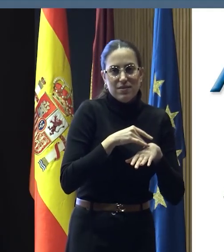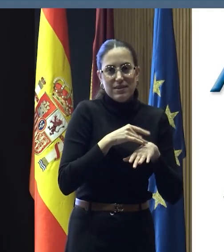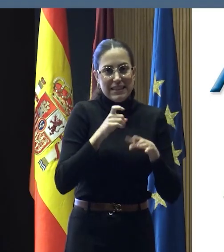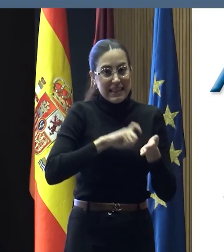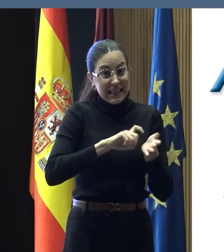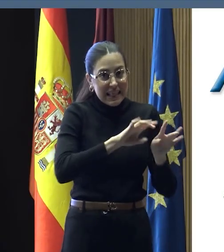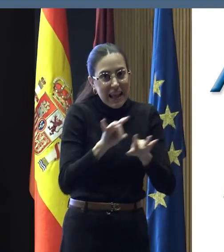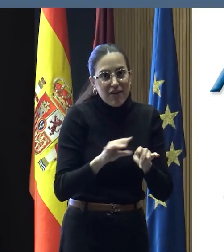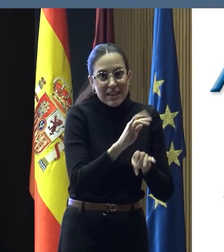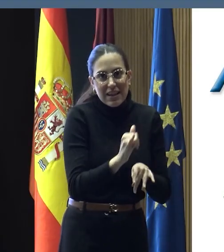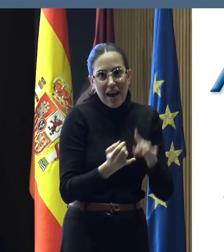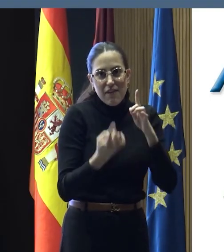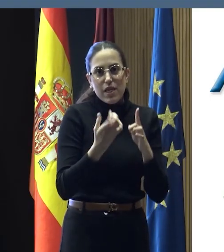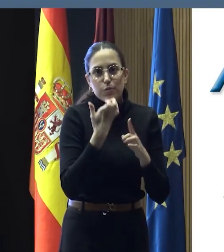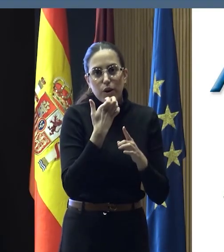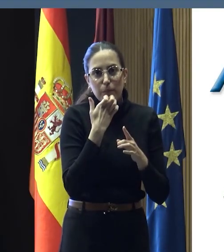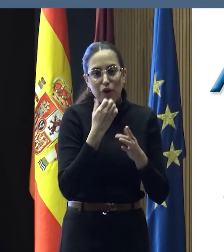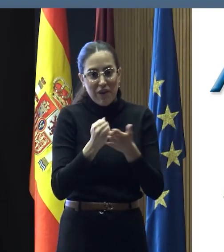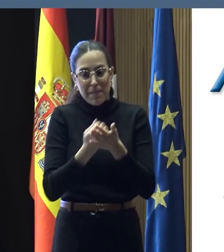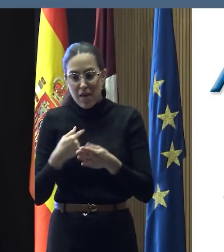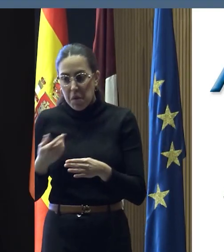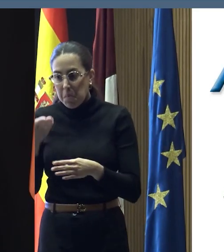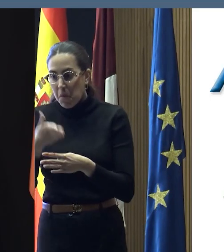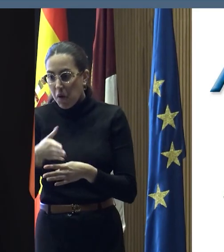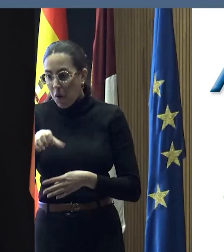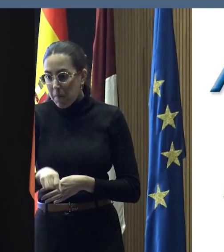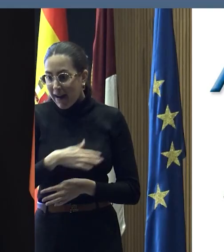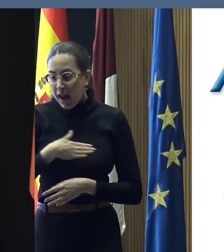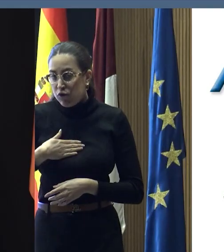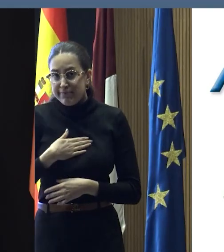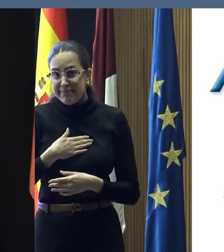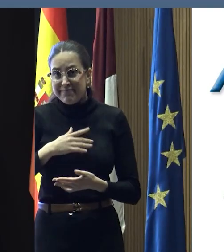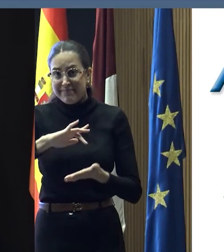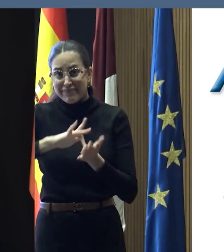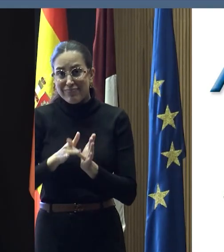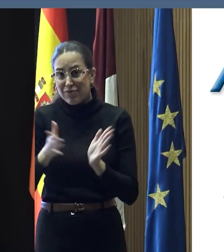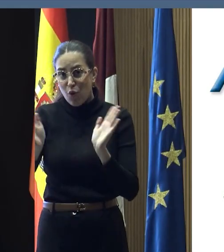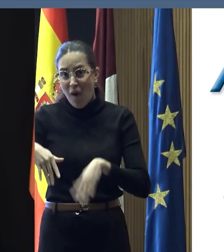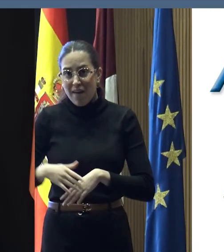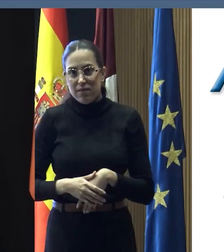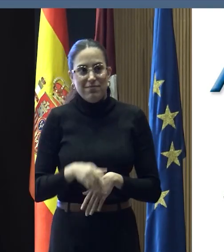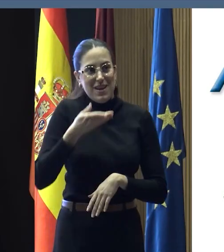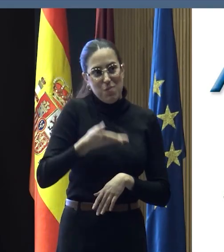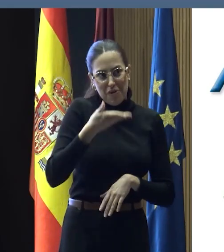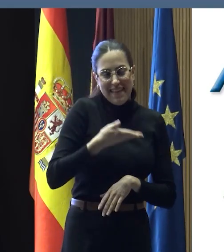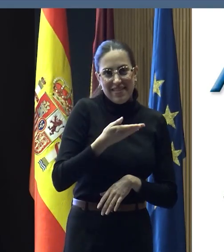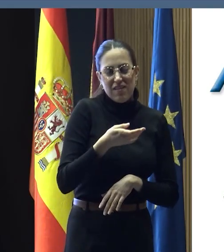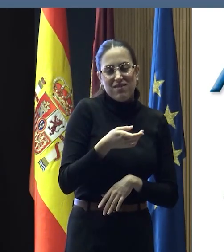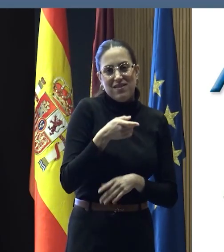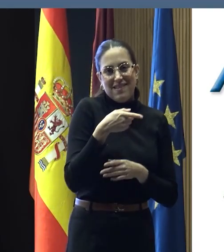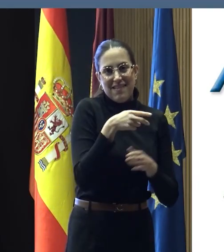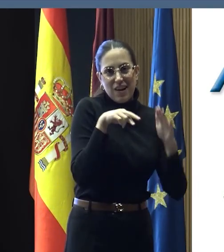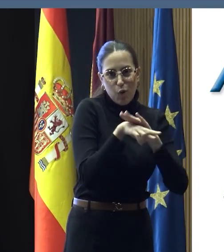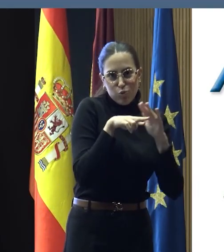se han quedado a veces sin el fármaco. Y entonces es importante que el fármaco pues